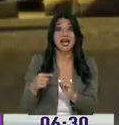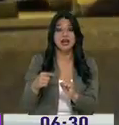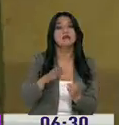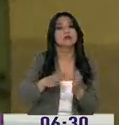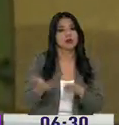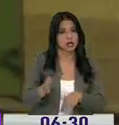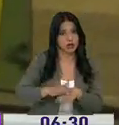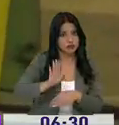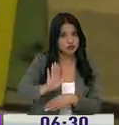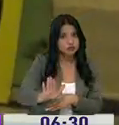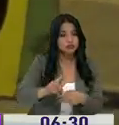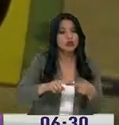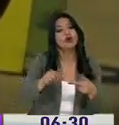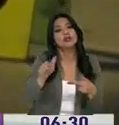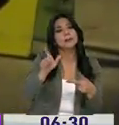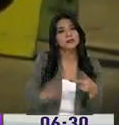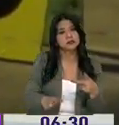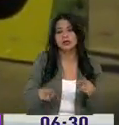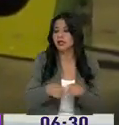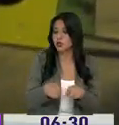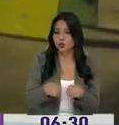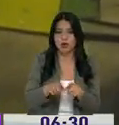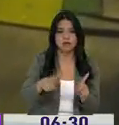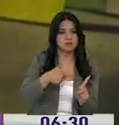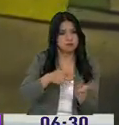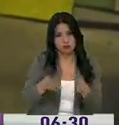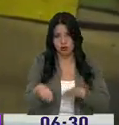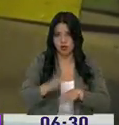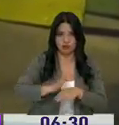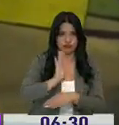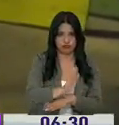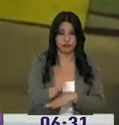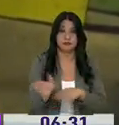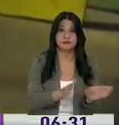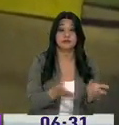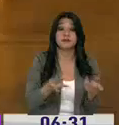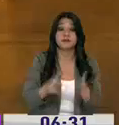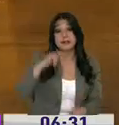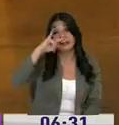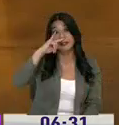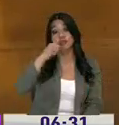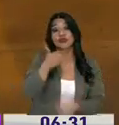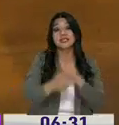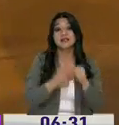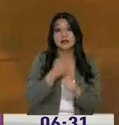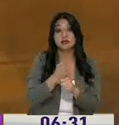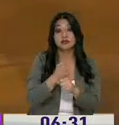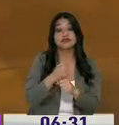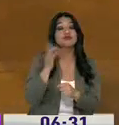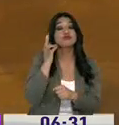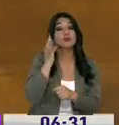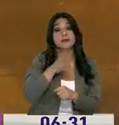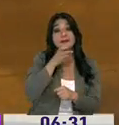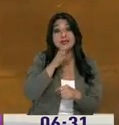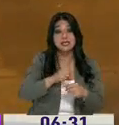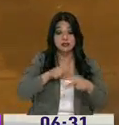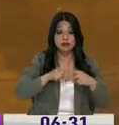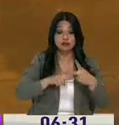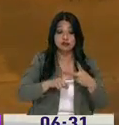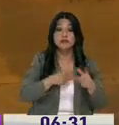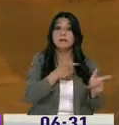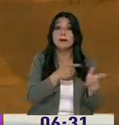alias La Rana. En la balacera también resultó herido un menor de 10 años y una adulta mayor, quienes están con